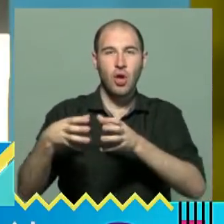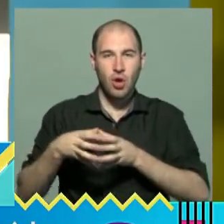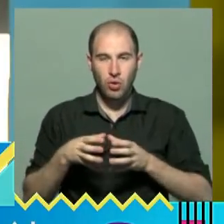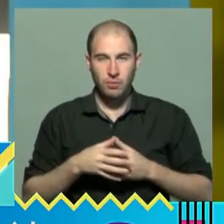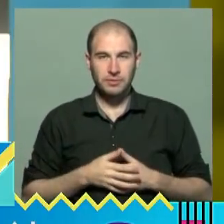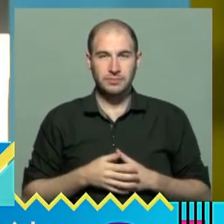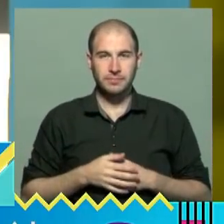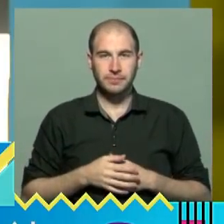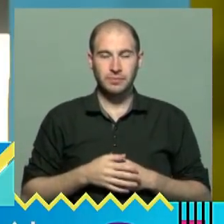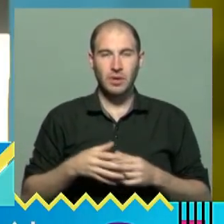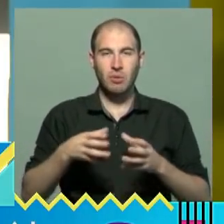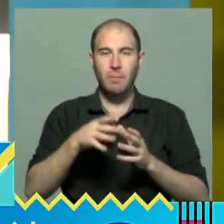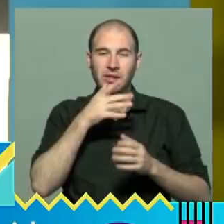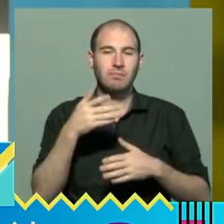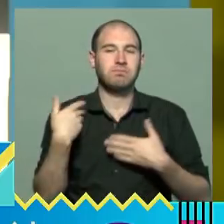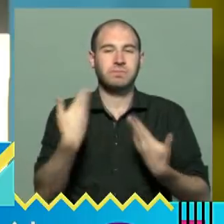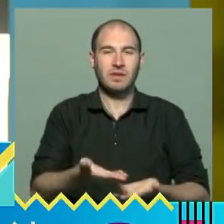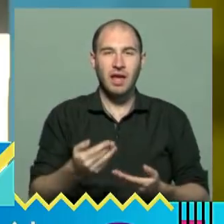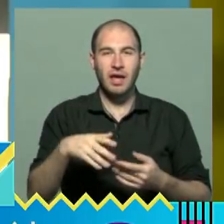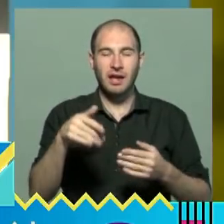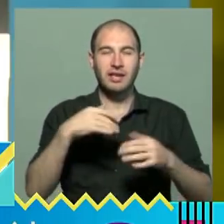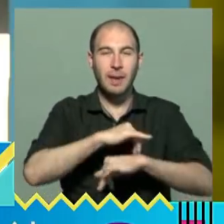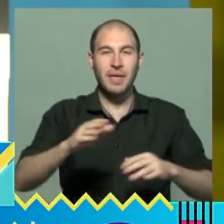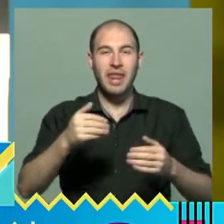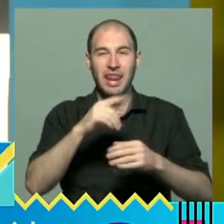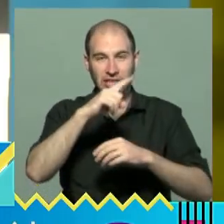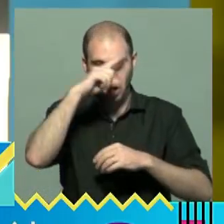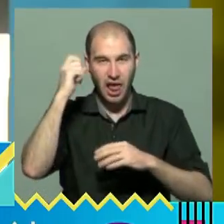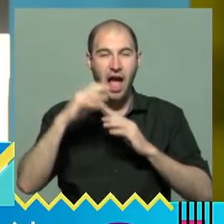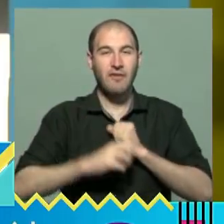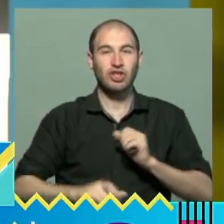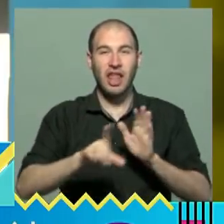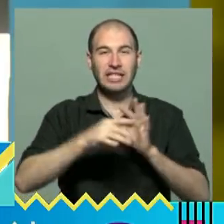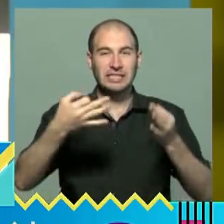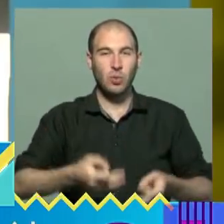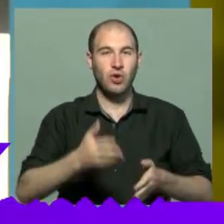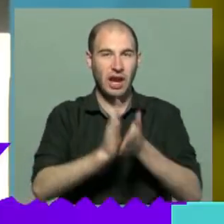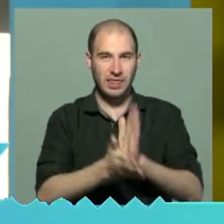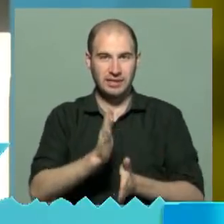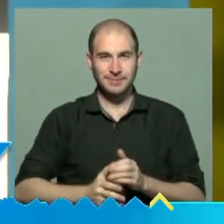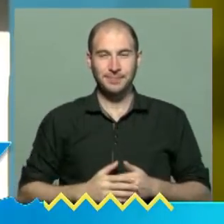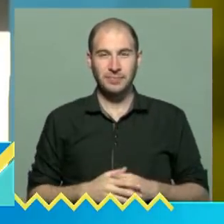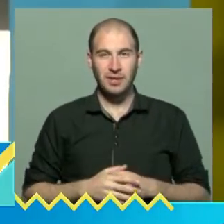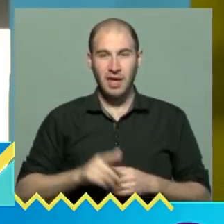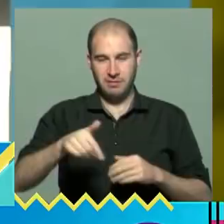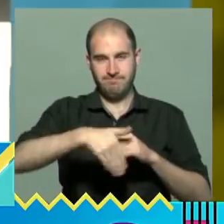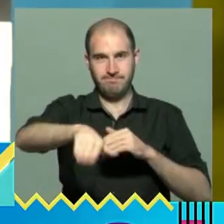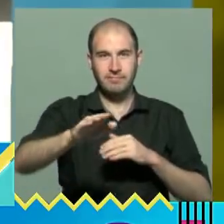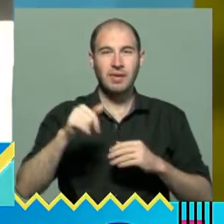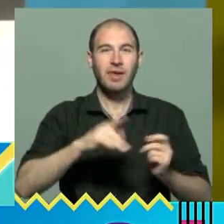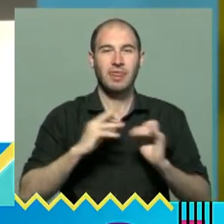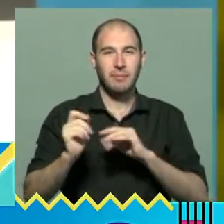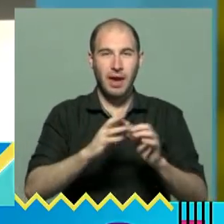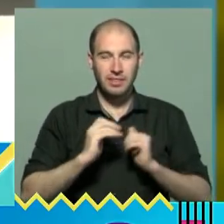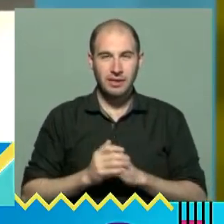están como bandera proponiendo esta campaña nacional por el aborto legal, seguro y gratuito. A partir de ahí tomamos el